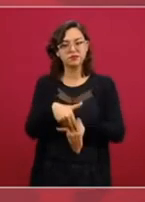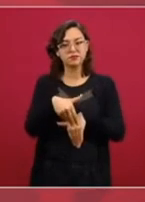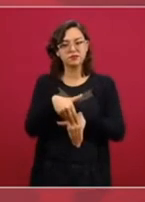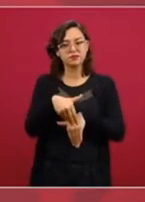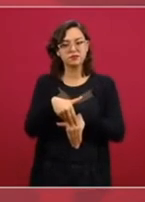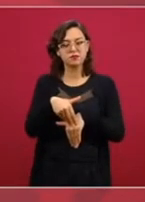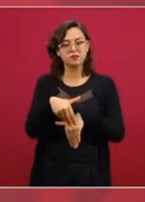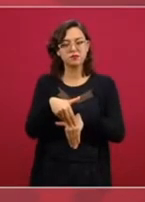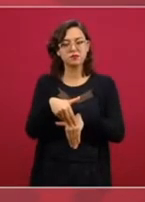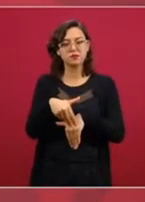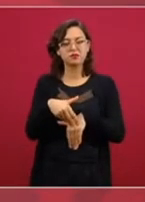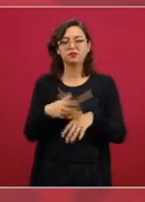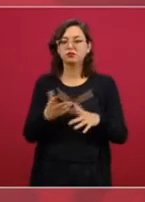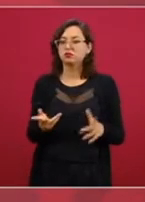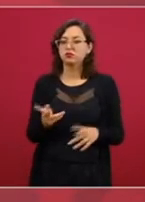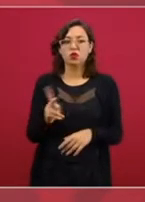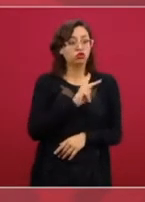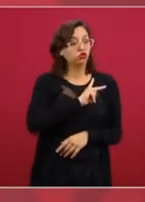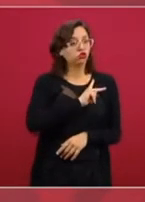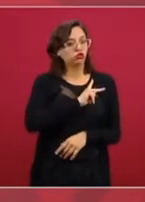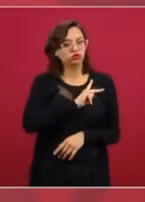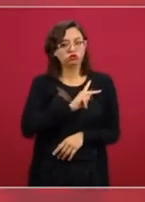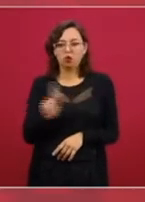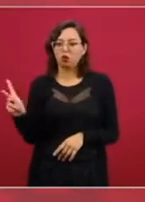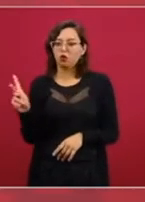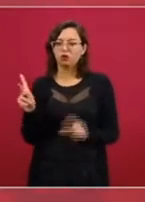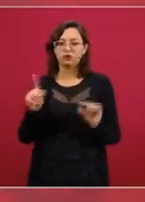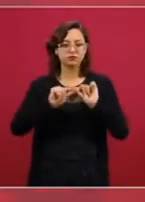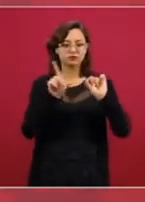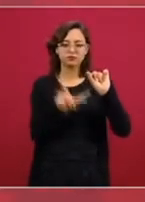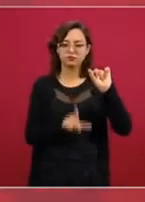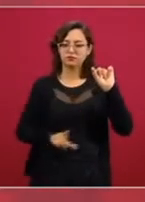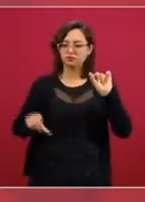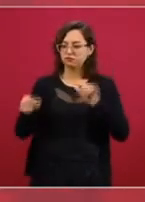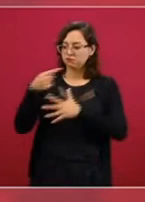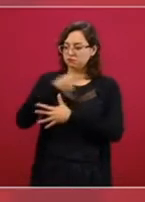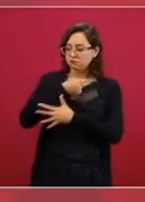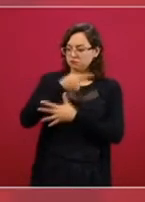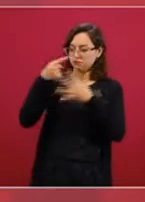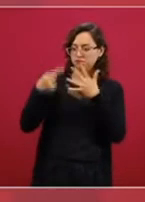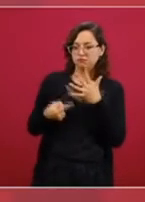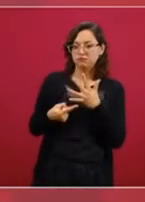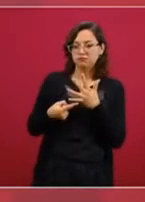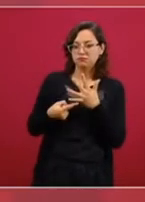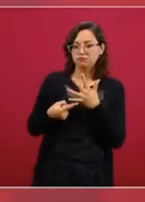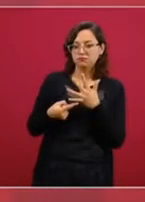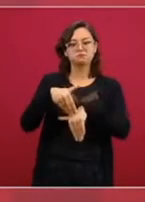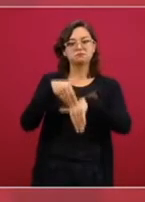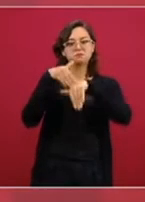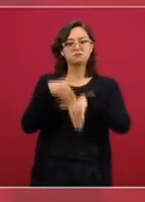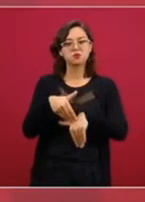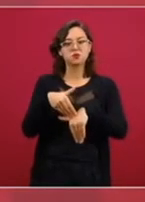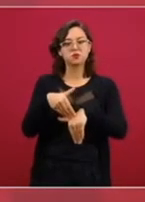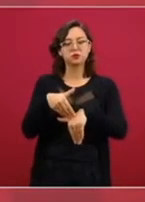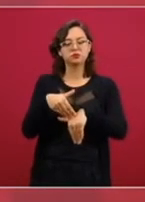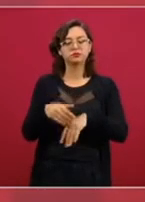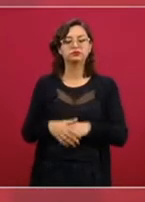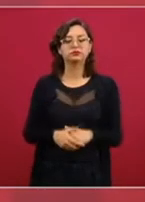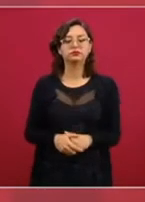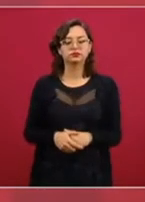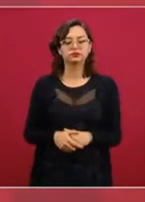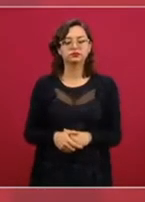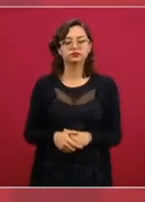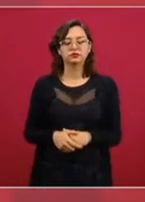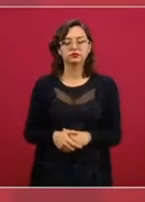que nos ajustemos todos a ese ordenamiento o a lo que